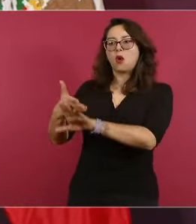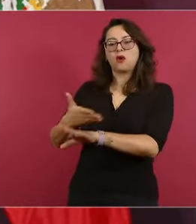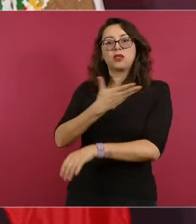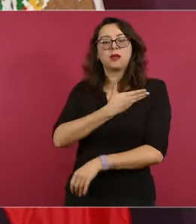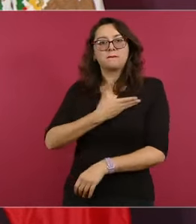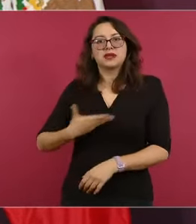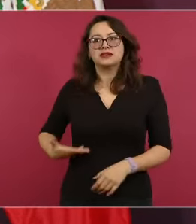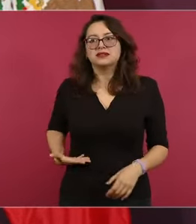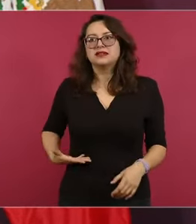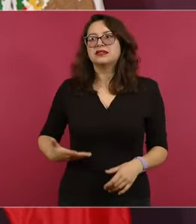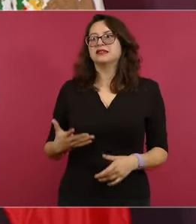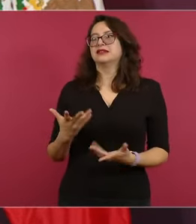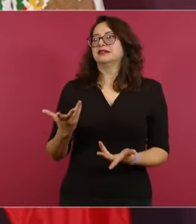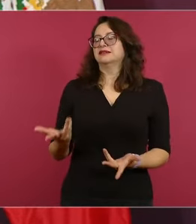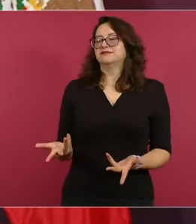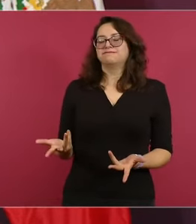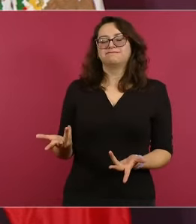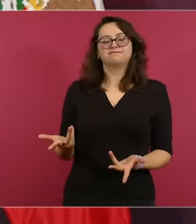tienen